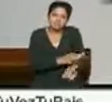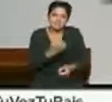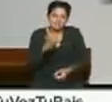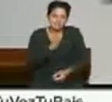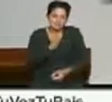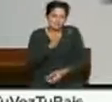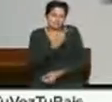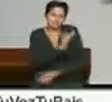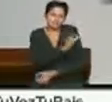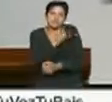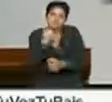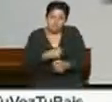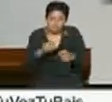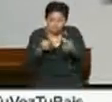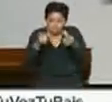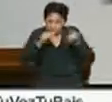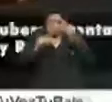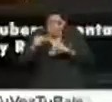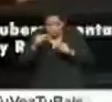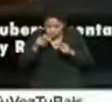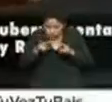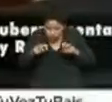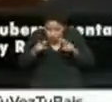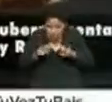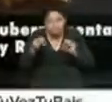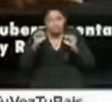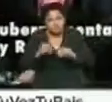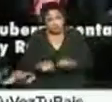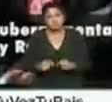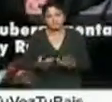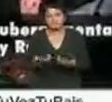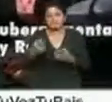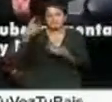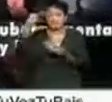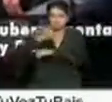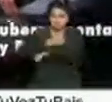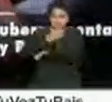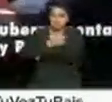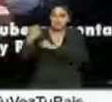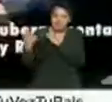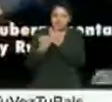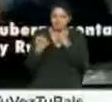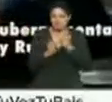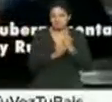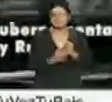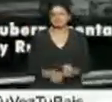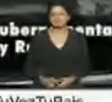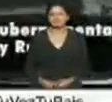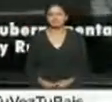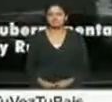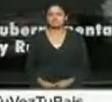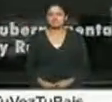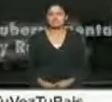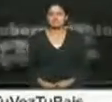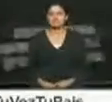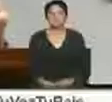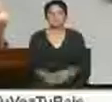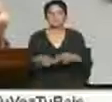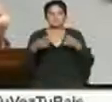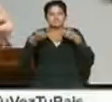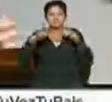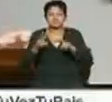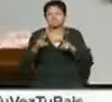vacunas, y lo vamos a hacer con el apoyo de Rusia. El canciller informó sobre otros acuerdos en lo referente a navegación